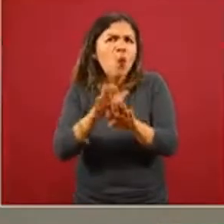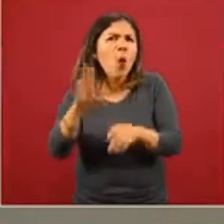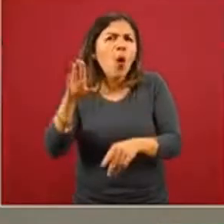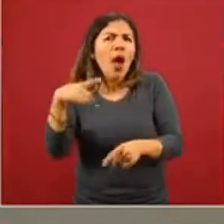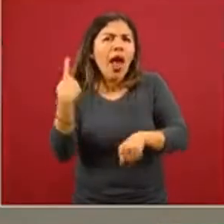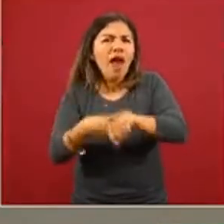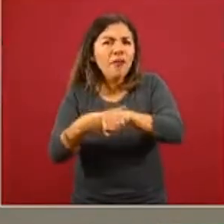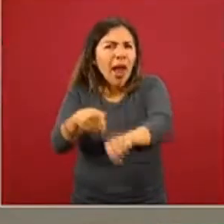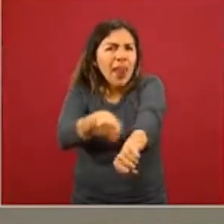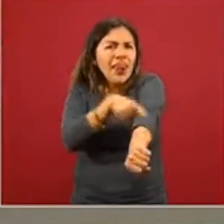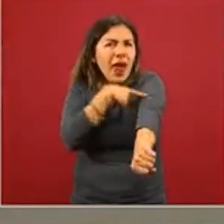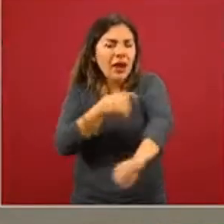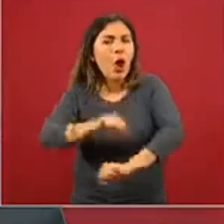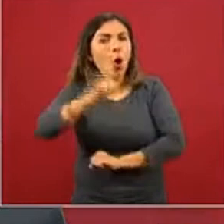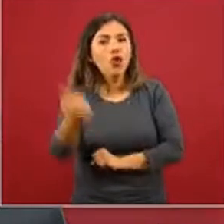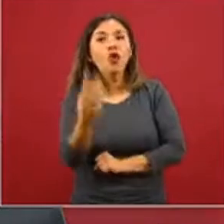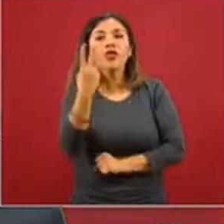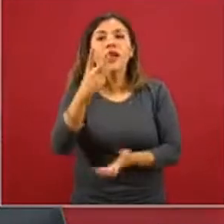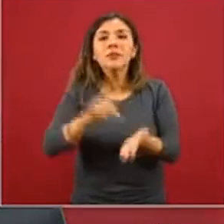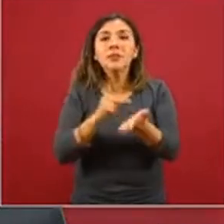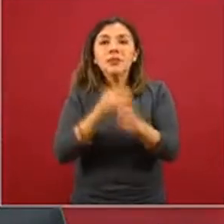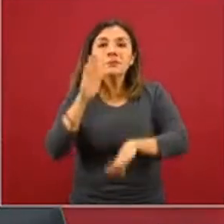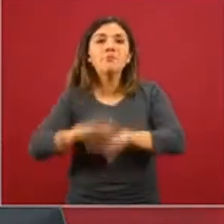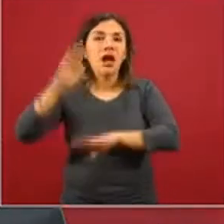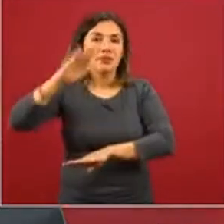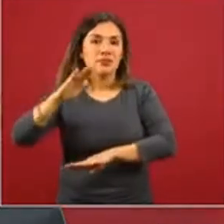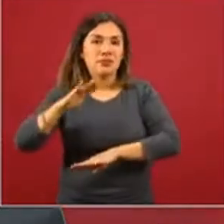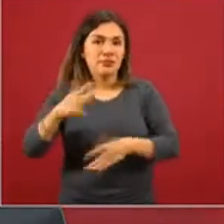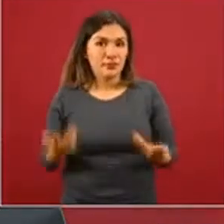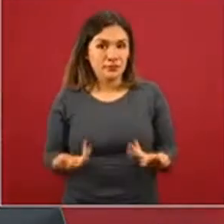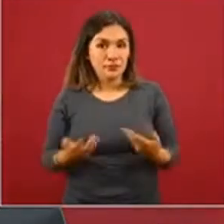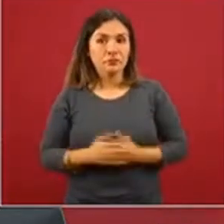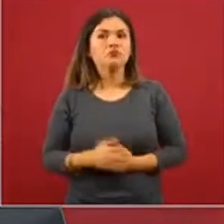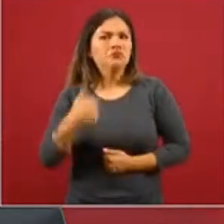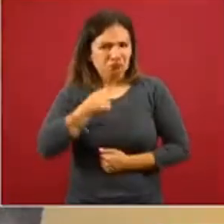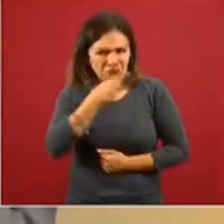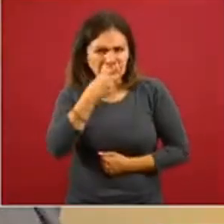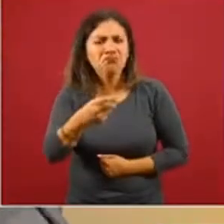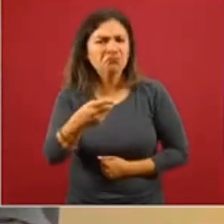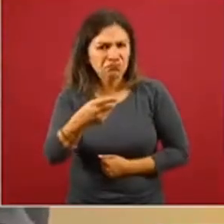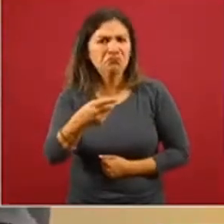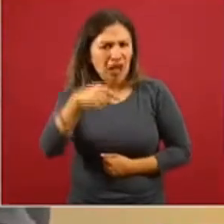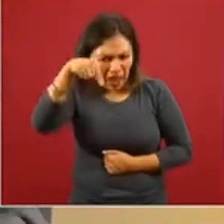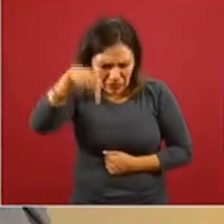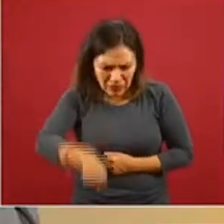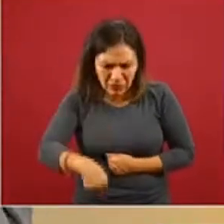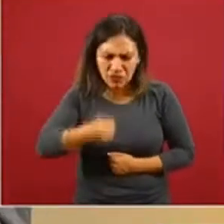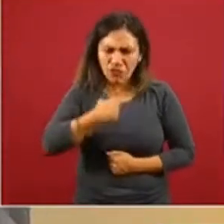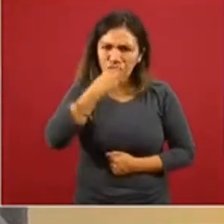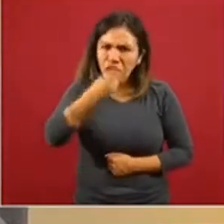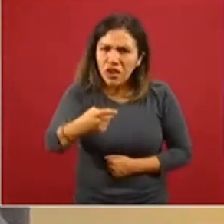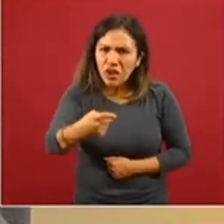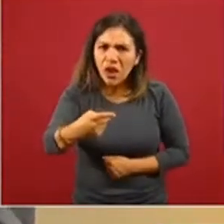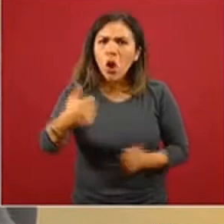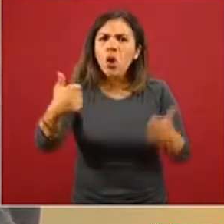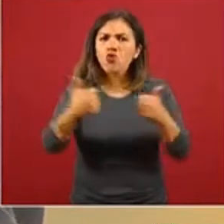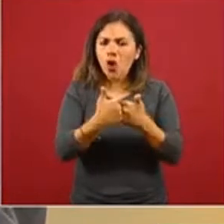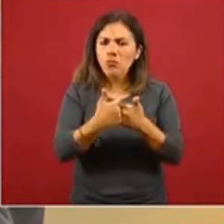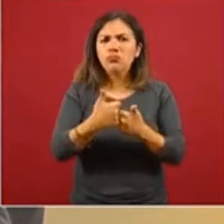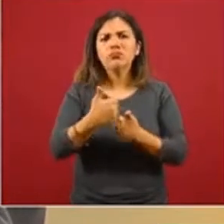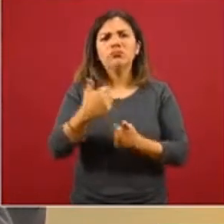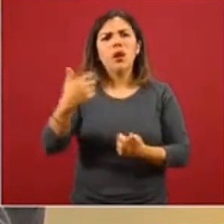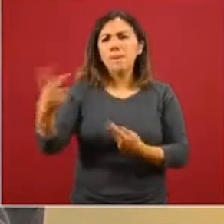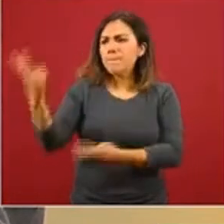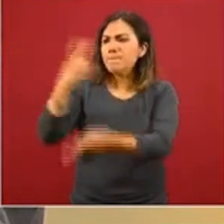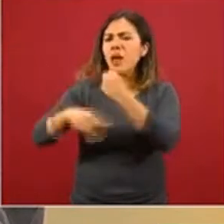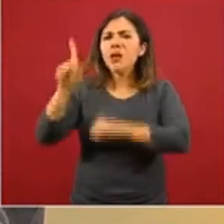Larga, uno que se llame 3 veces más. Lo hemos dicho, lo dije aquí con el privilegio de tener a